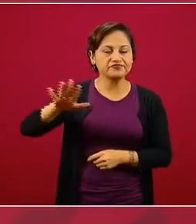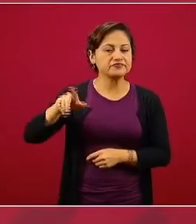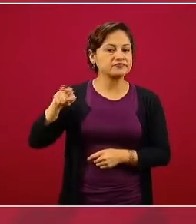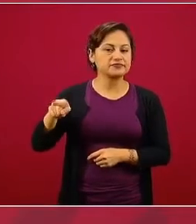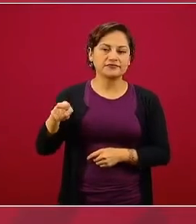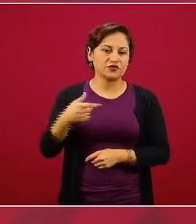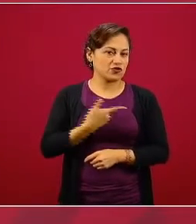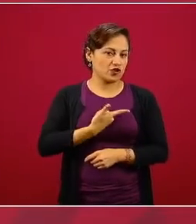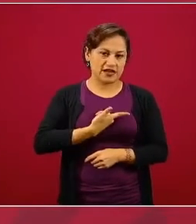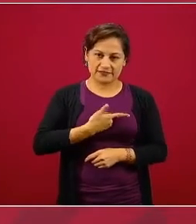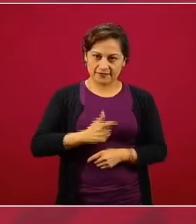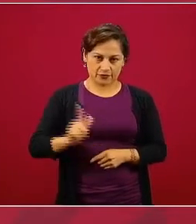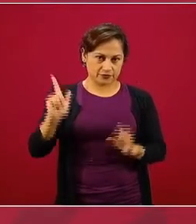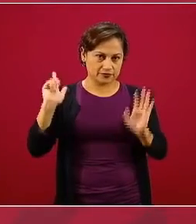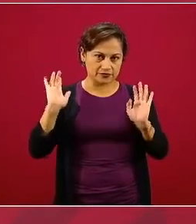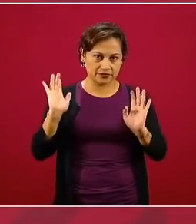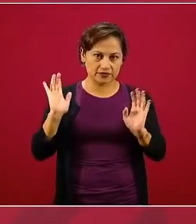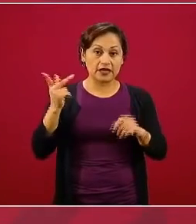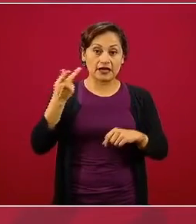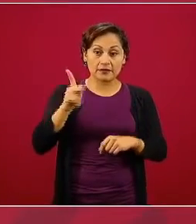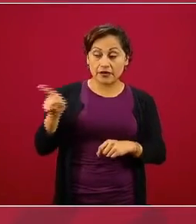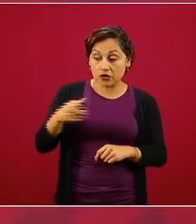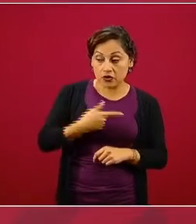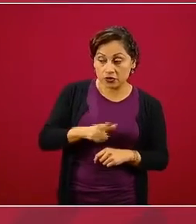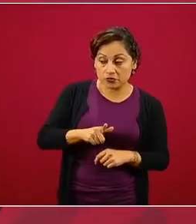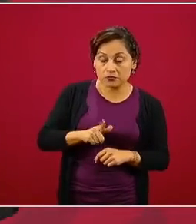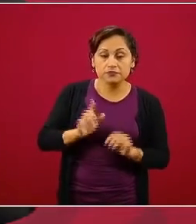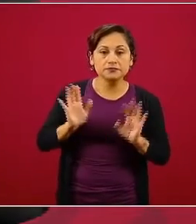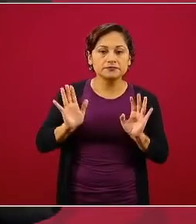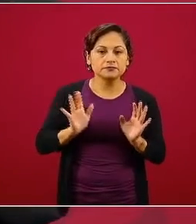si no les gusta a ellos, a lo mejor es bueno para nosotros.